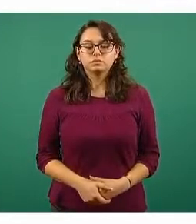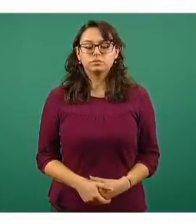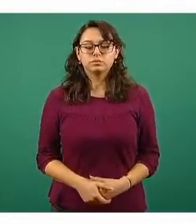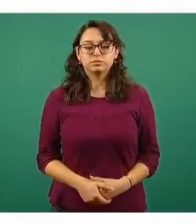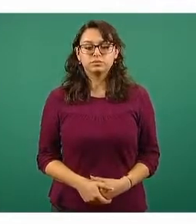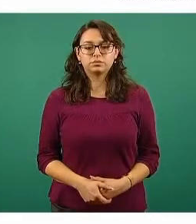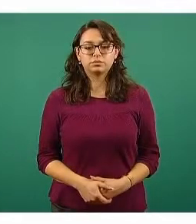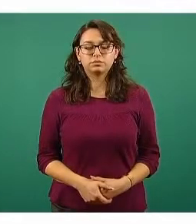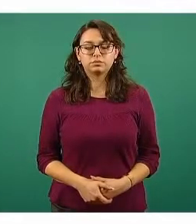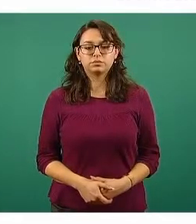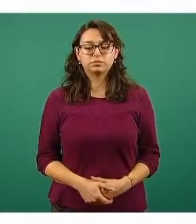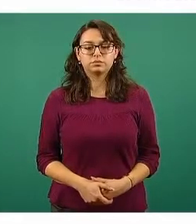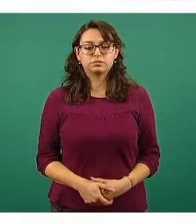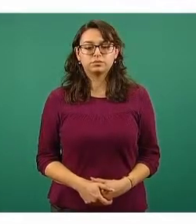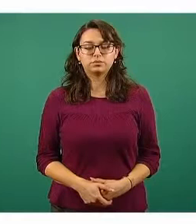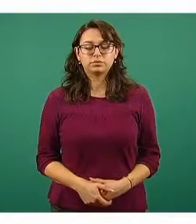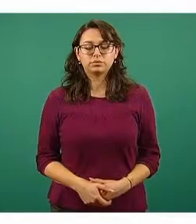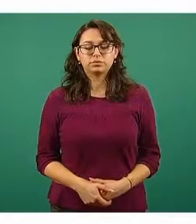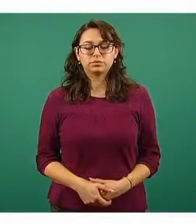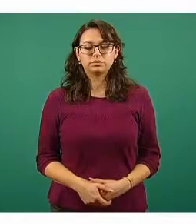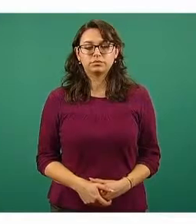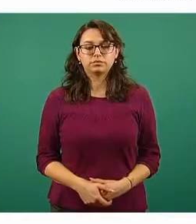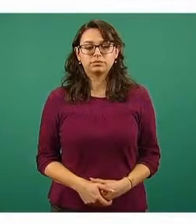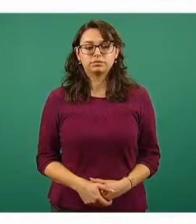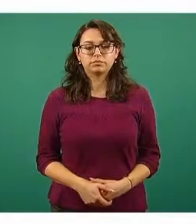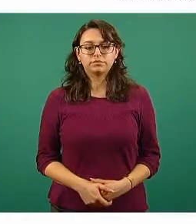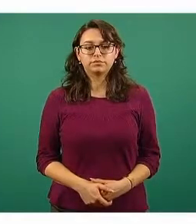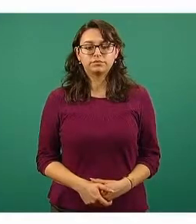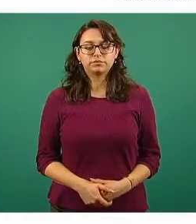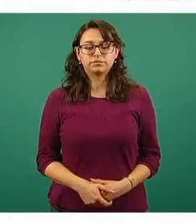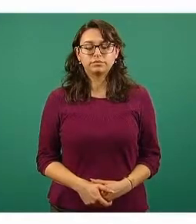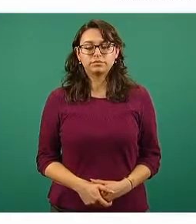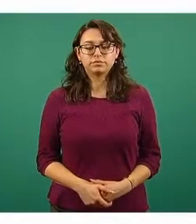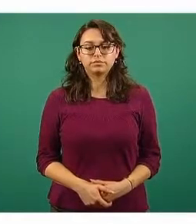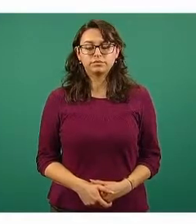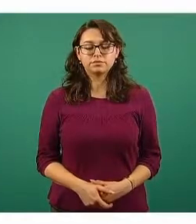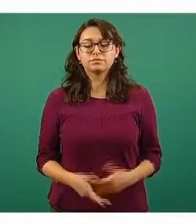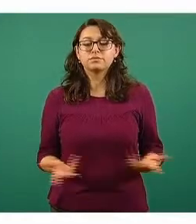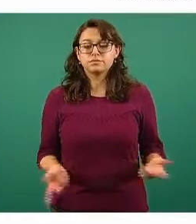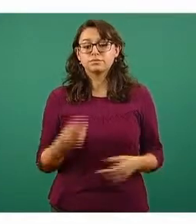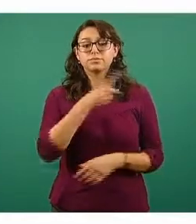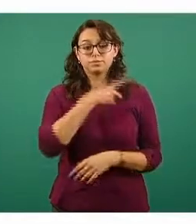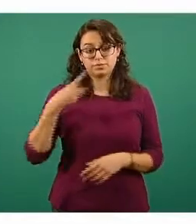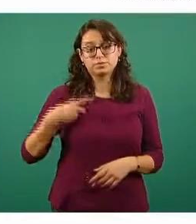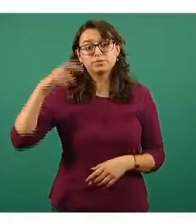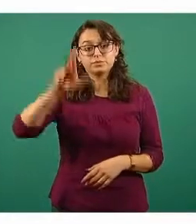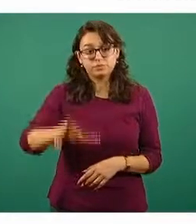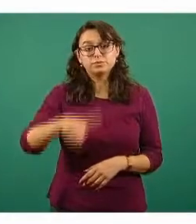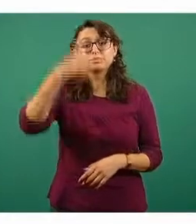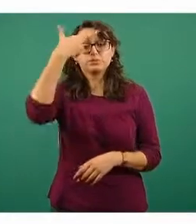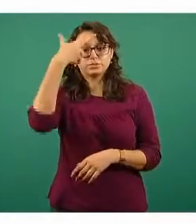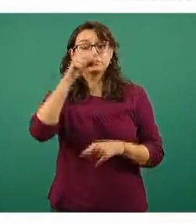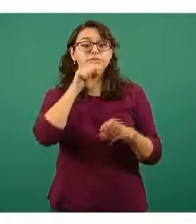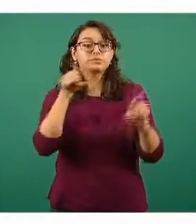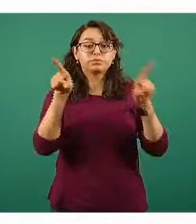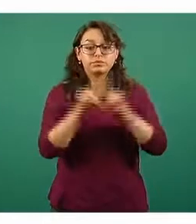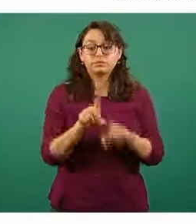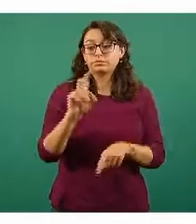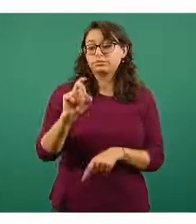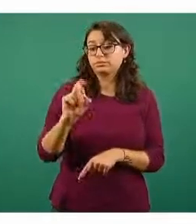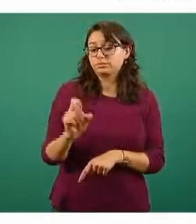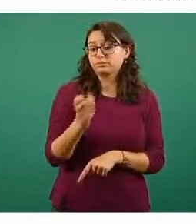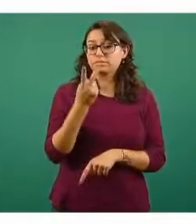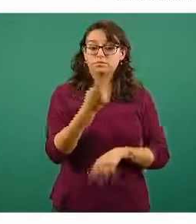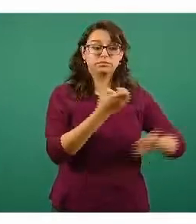Recordar también, como lo hemos dicho desde el inicio, los 32 estados o 32 entidades federativas,